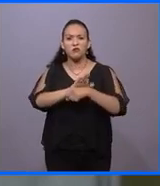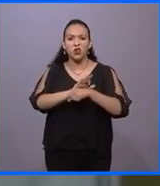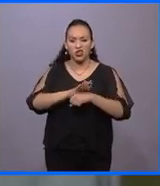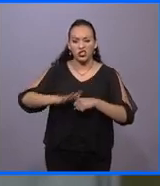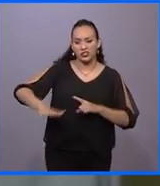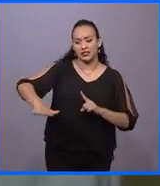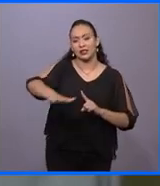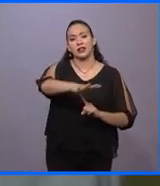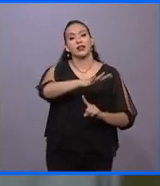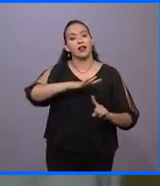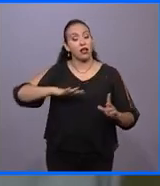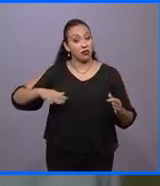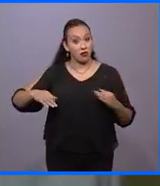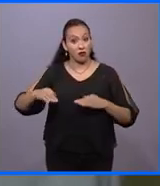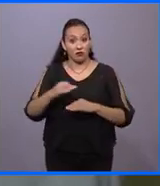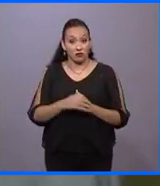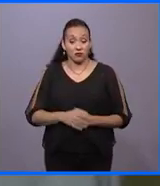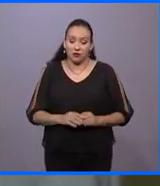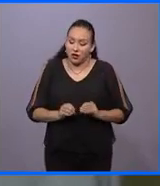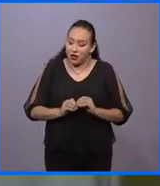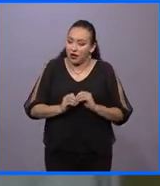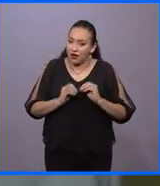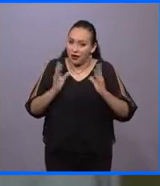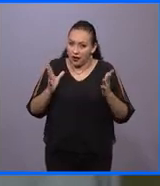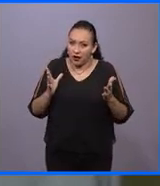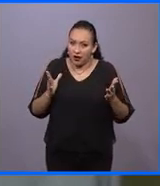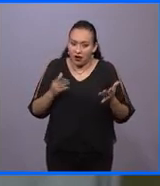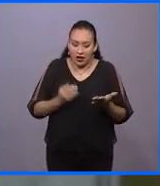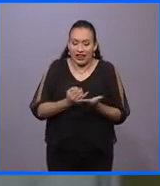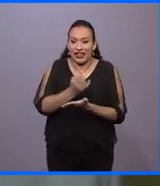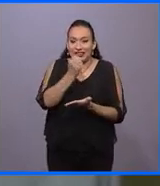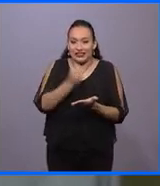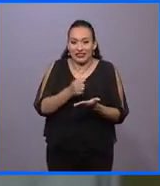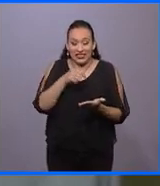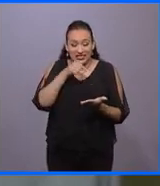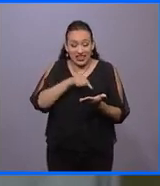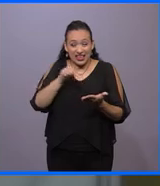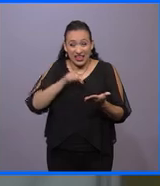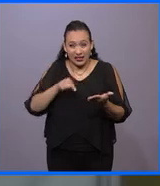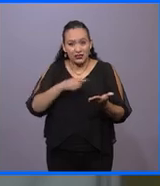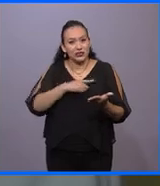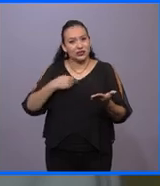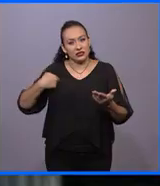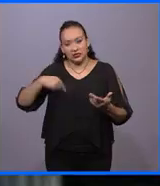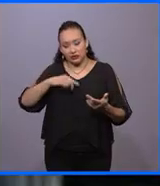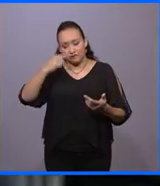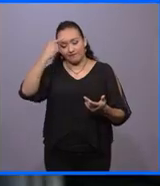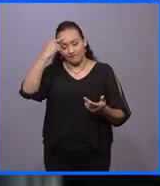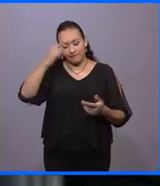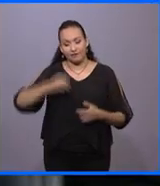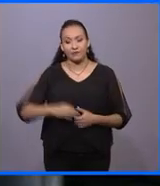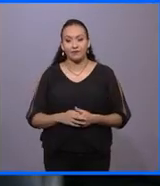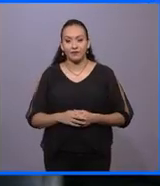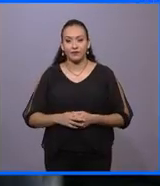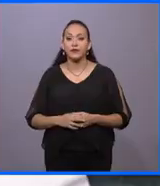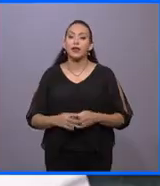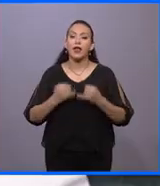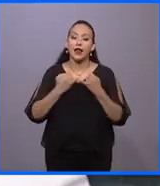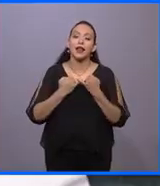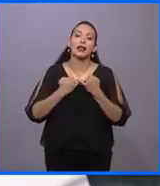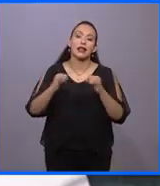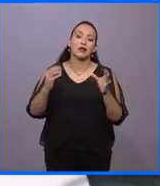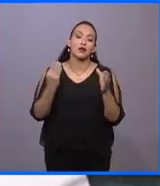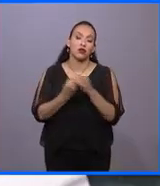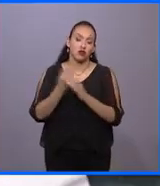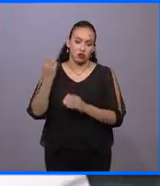ser necesario. Y por supuesto que en el dictado de la sentencia todo esto lo tenemos que tener presente. En la inauguración del